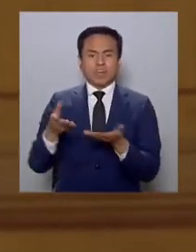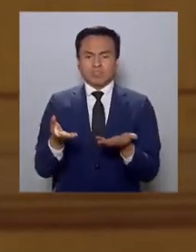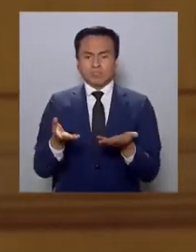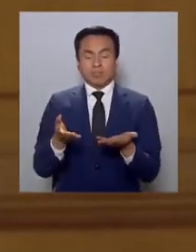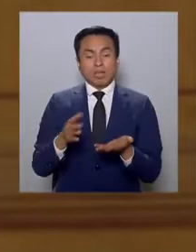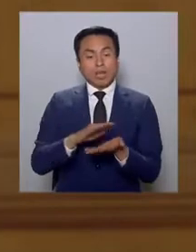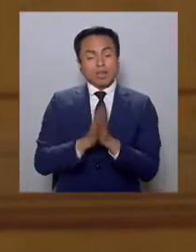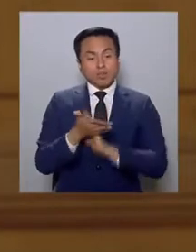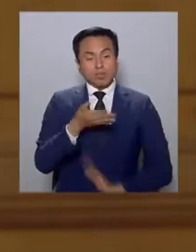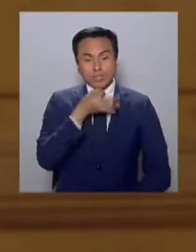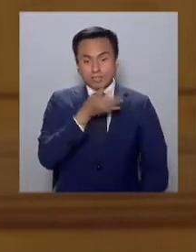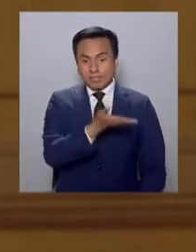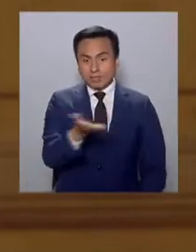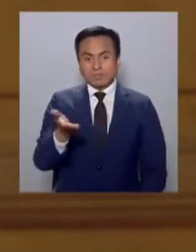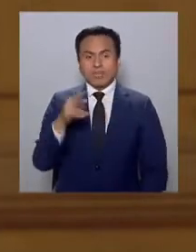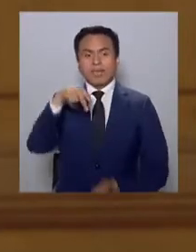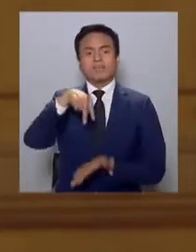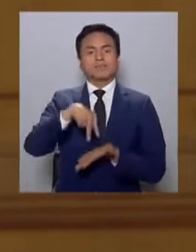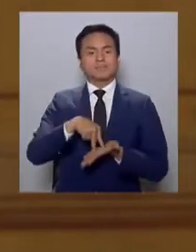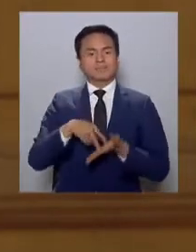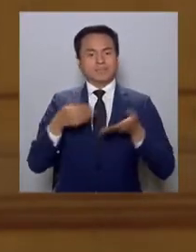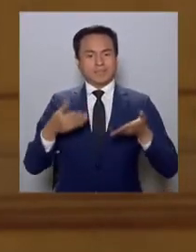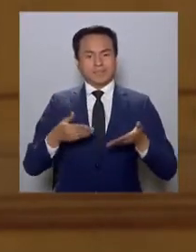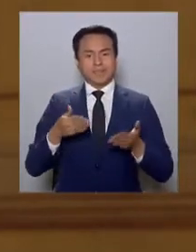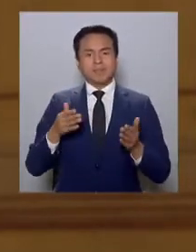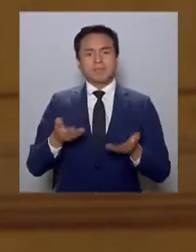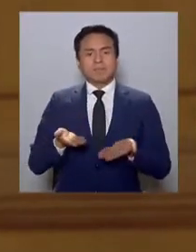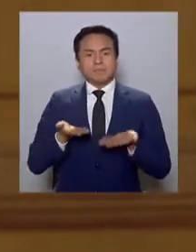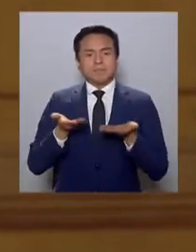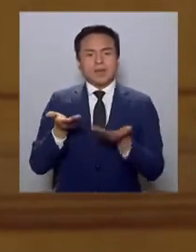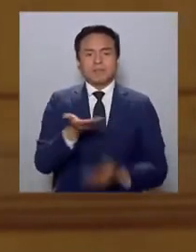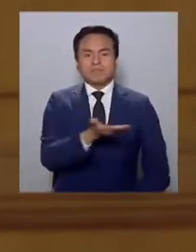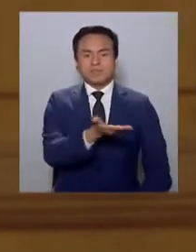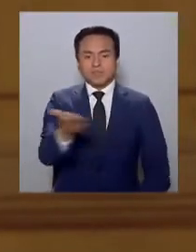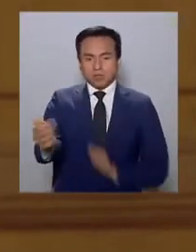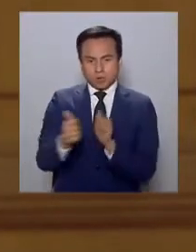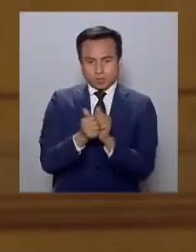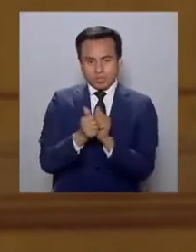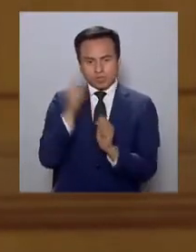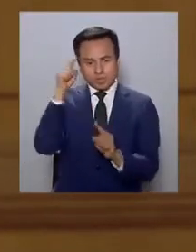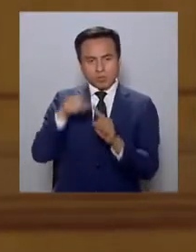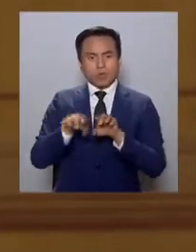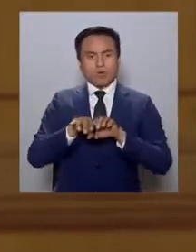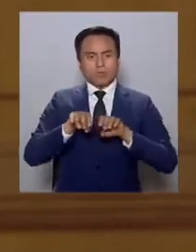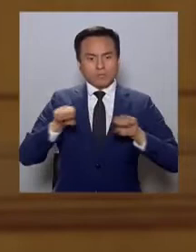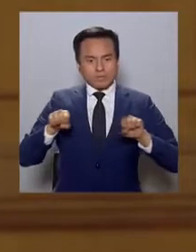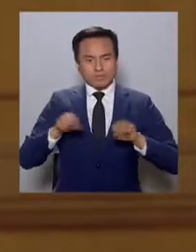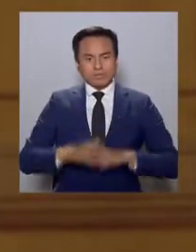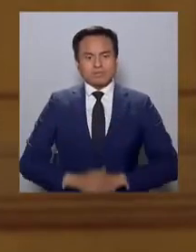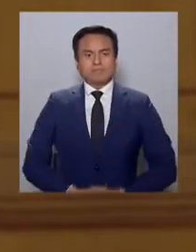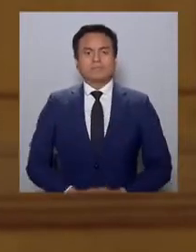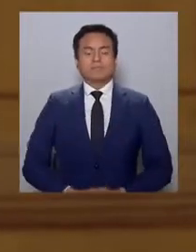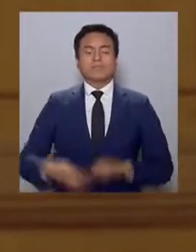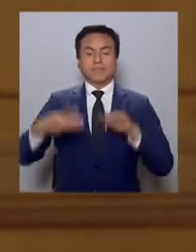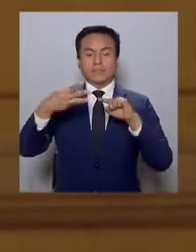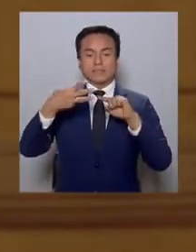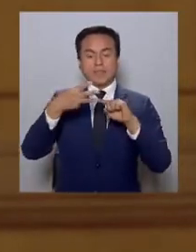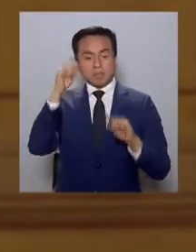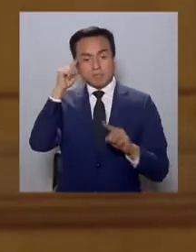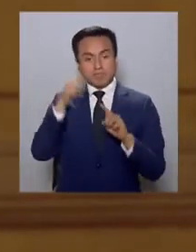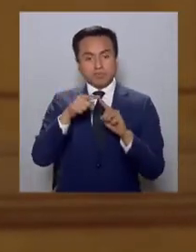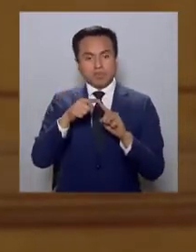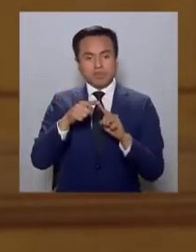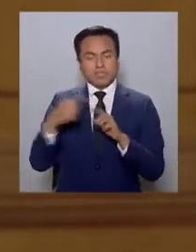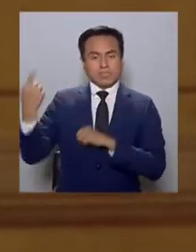A todos ellos les decimos que estamos aquí presentes para ustedes y con ustedes es nuestro compromiso. La tercera misión que nos